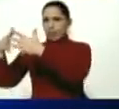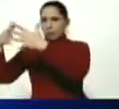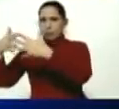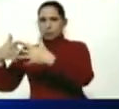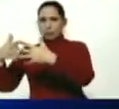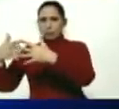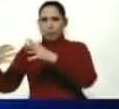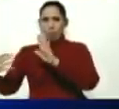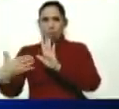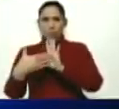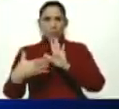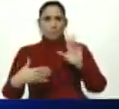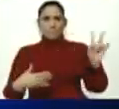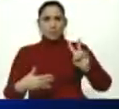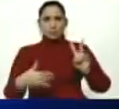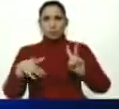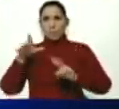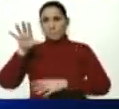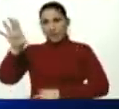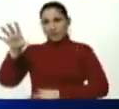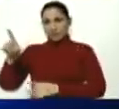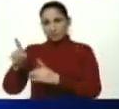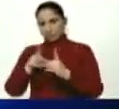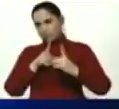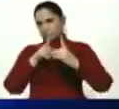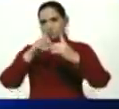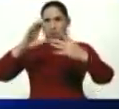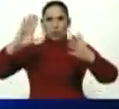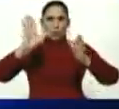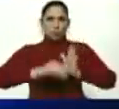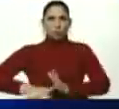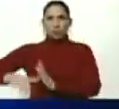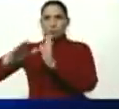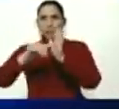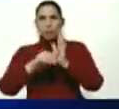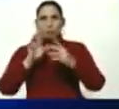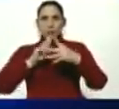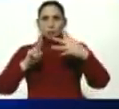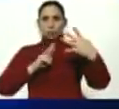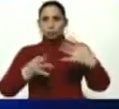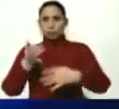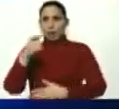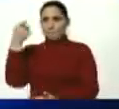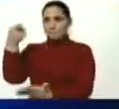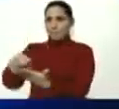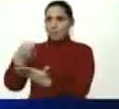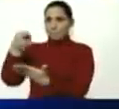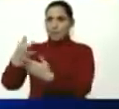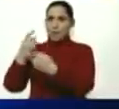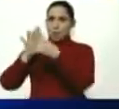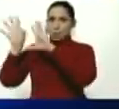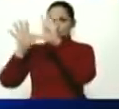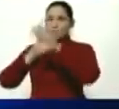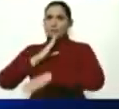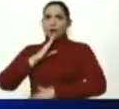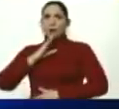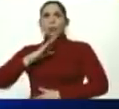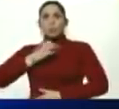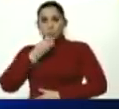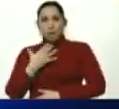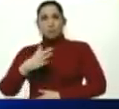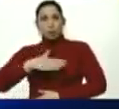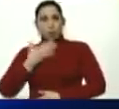país al que le persiguen y le roban los recursos que tiene depositados en el exterior, que bien podrían